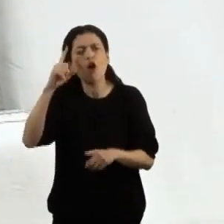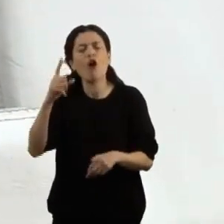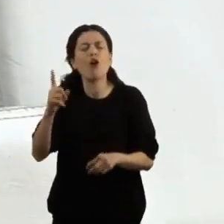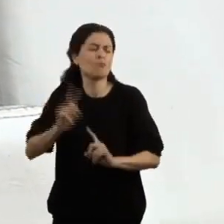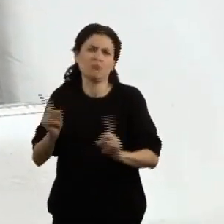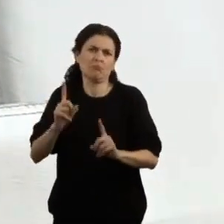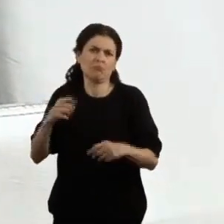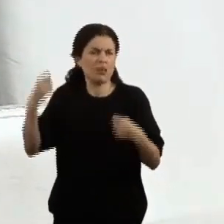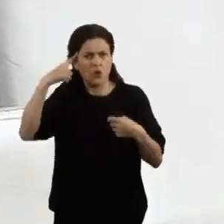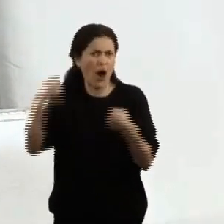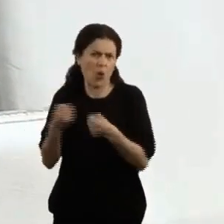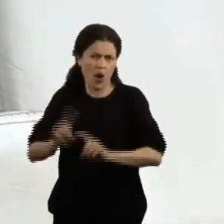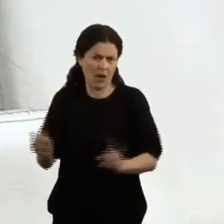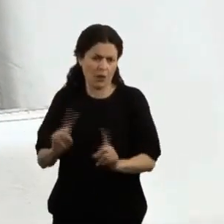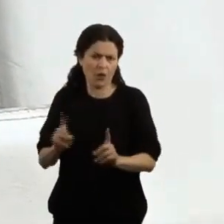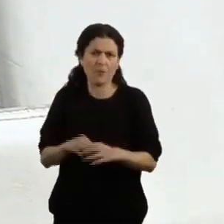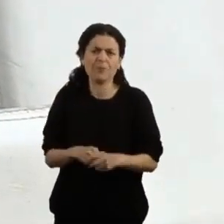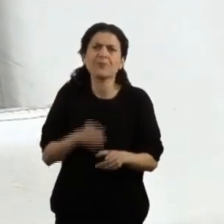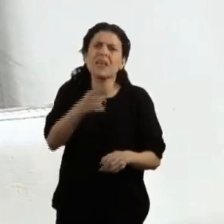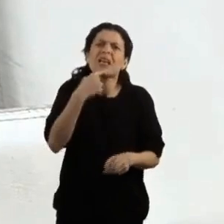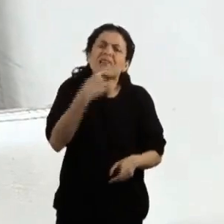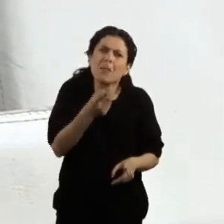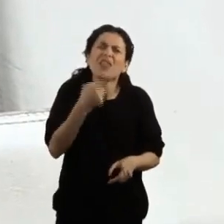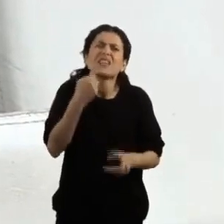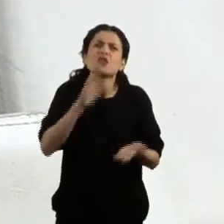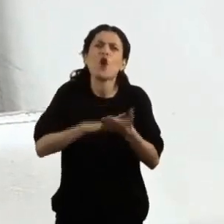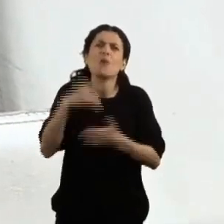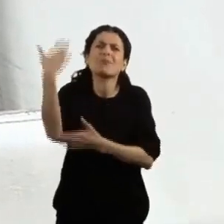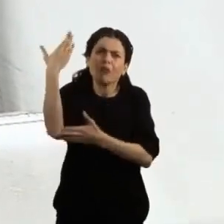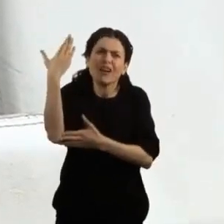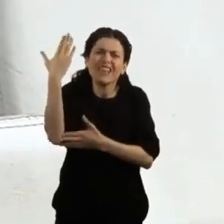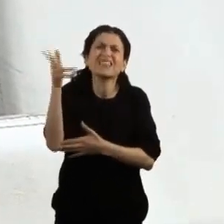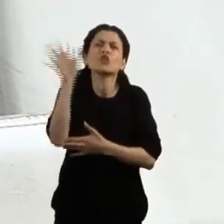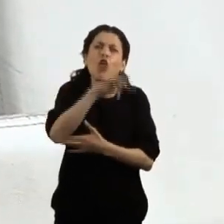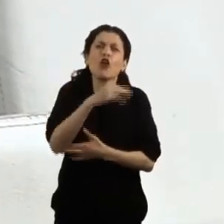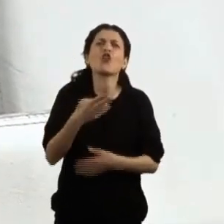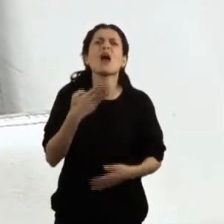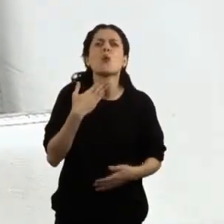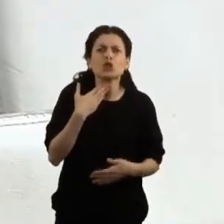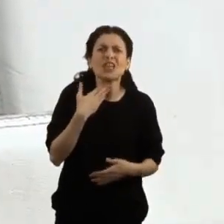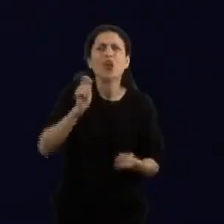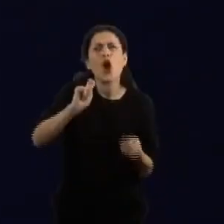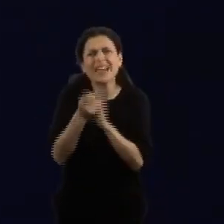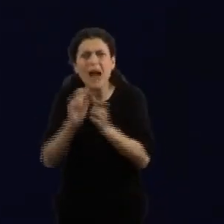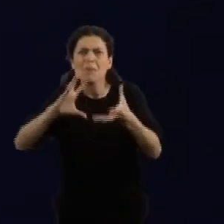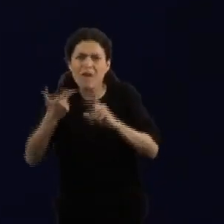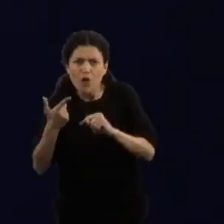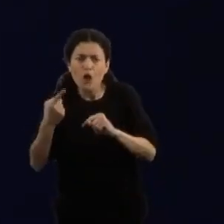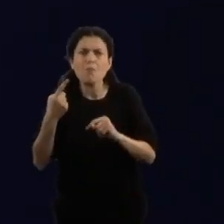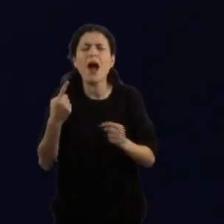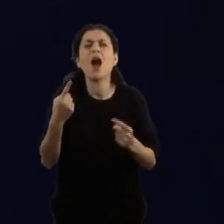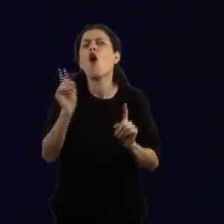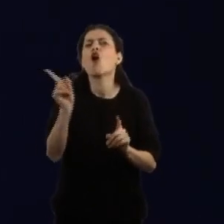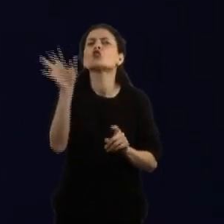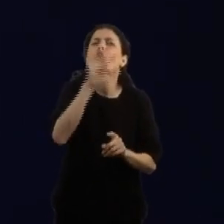¿estás evaluando hacer las conferencias de manera más esporádica o por ahora se mantiene este sistema? Gracias.